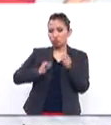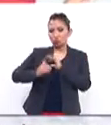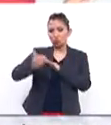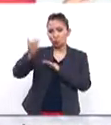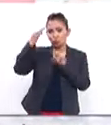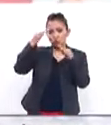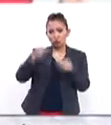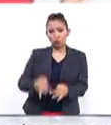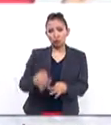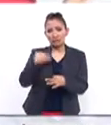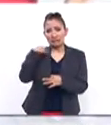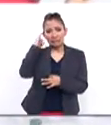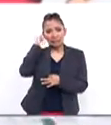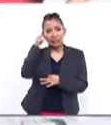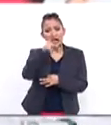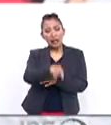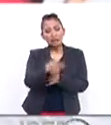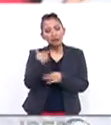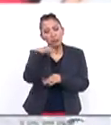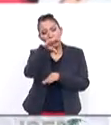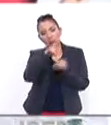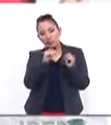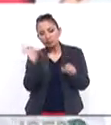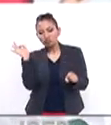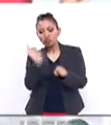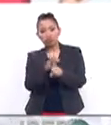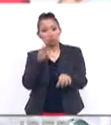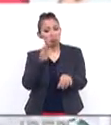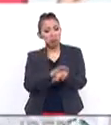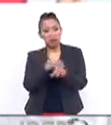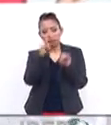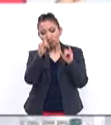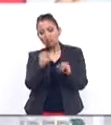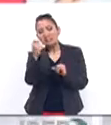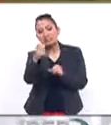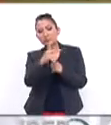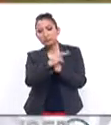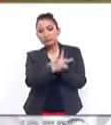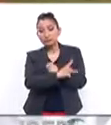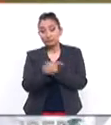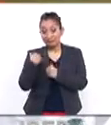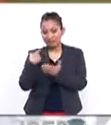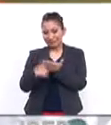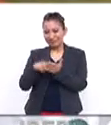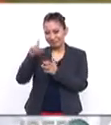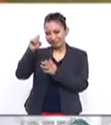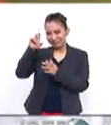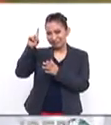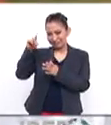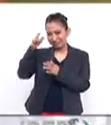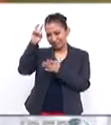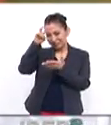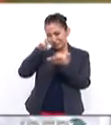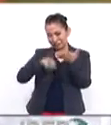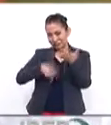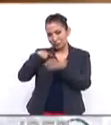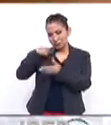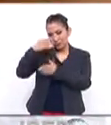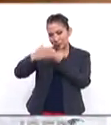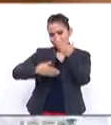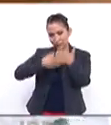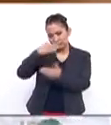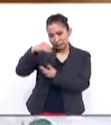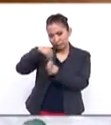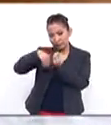las lenguas indígenas, hace que recobremos y fortalezcamos nuestras identidades. Dentro de la Agenda 2030 para el Desarrollo